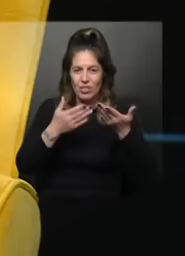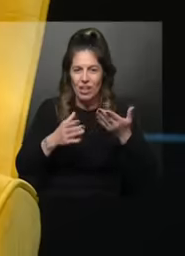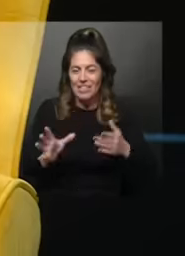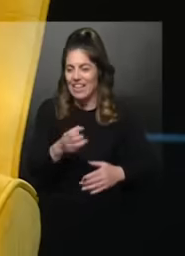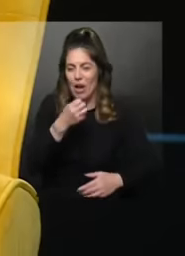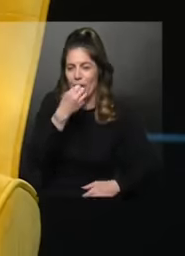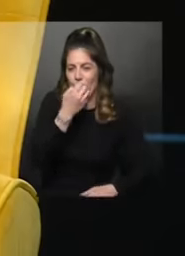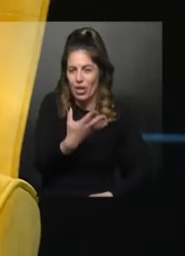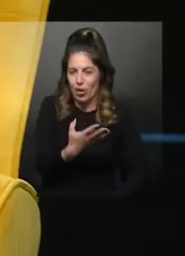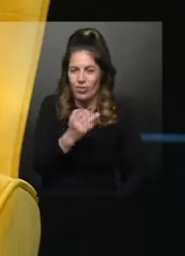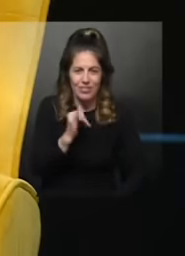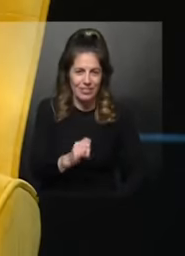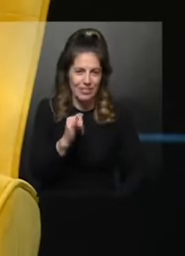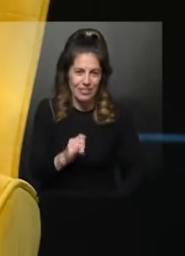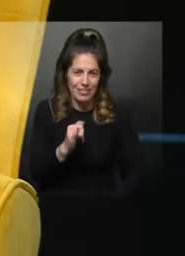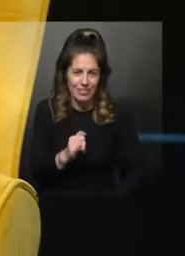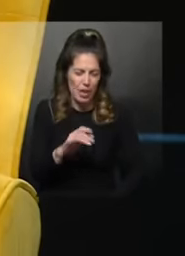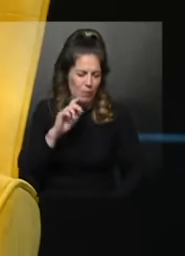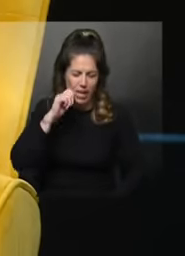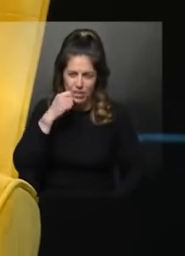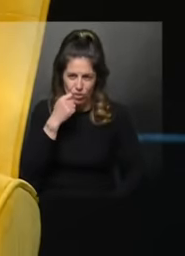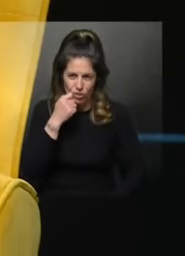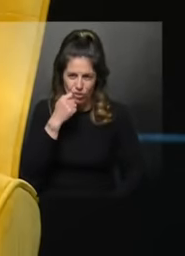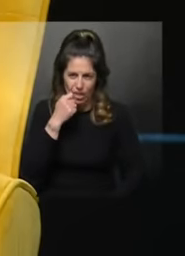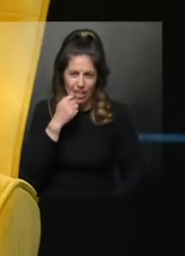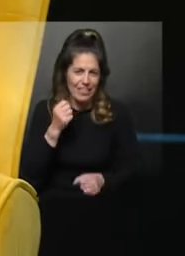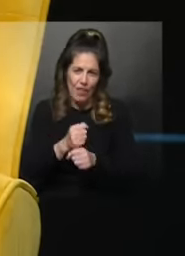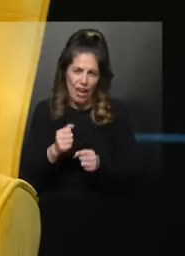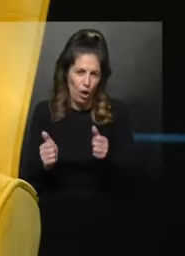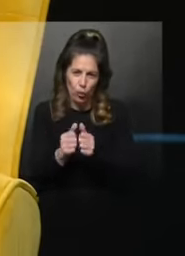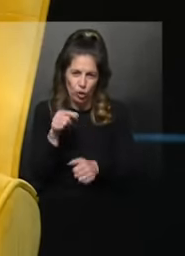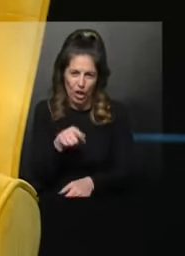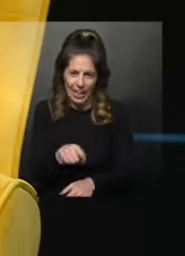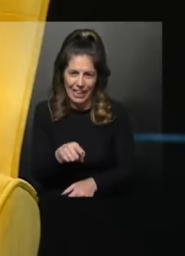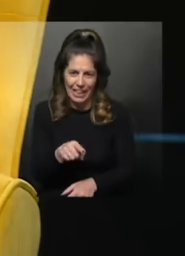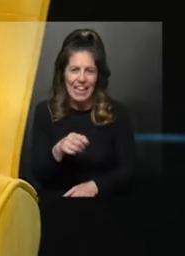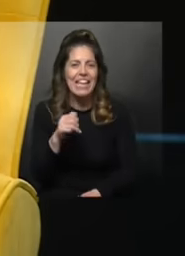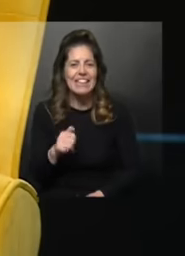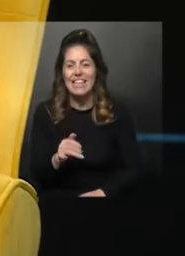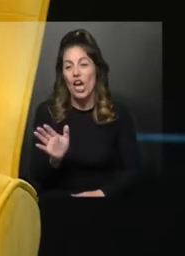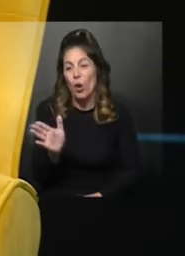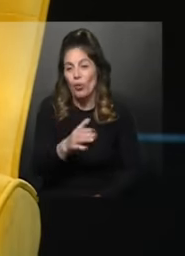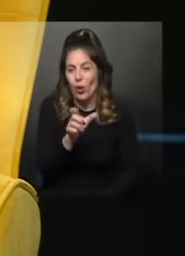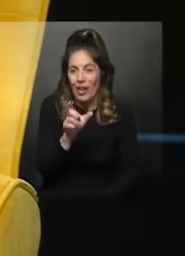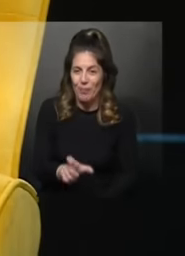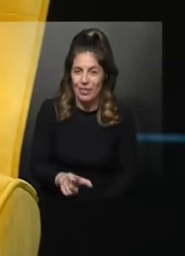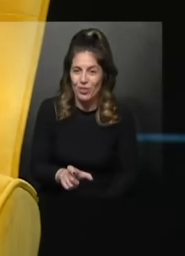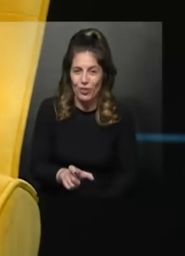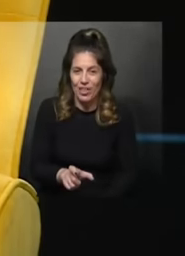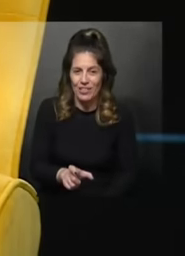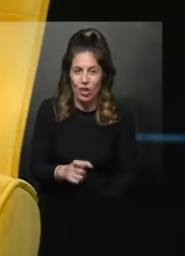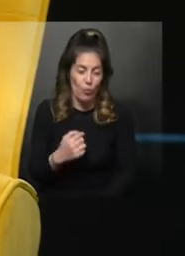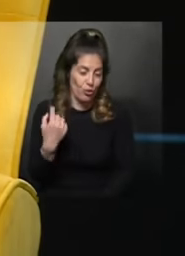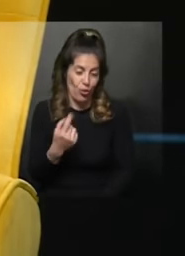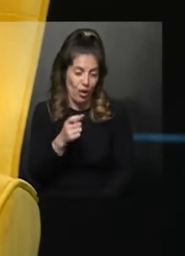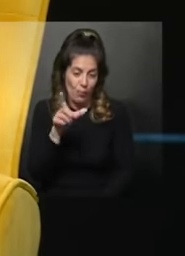sí, sí. Una cosa preciosa trabajar con él. Tenía sus, como todos seres... Nosotros, los